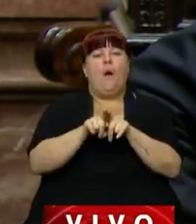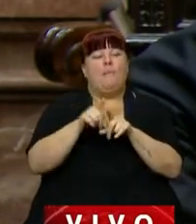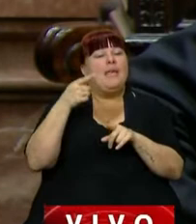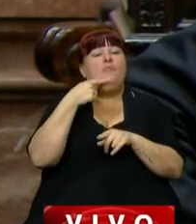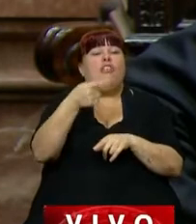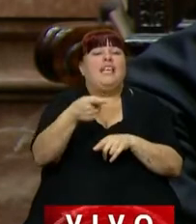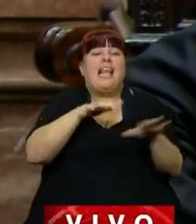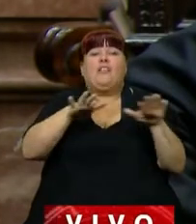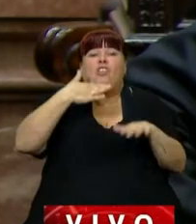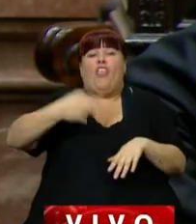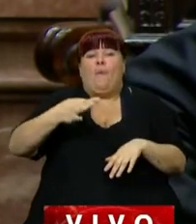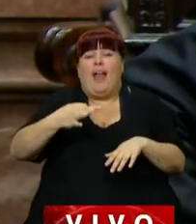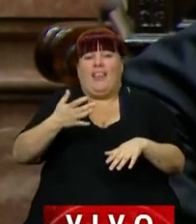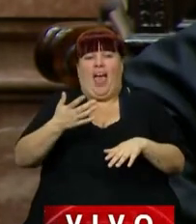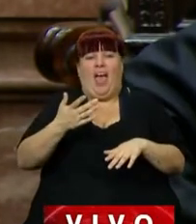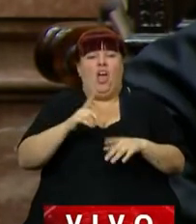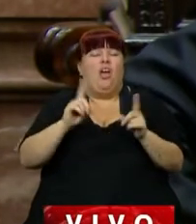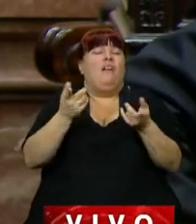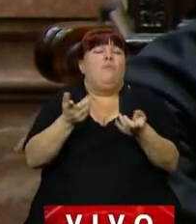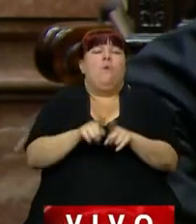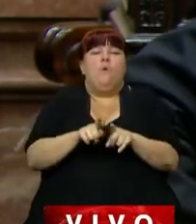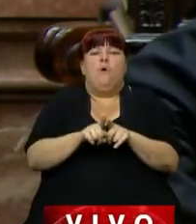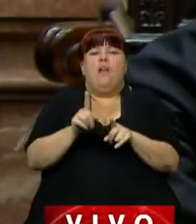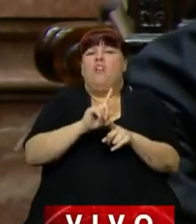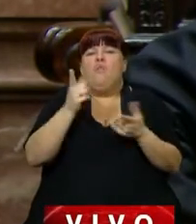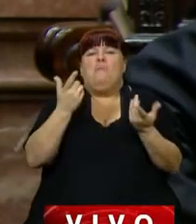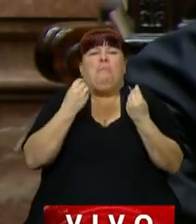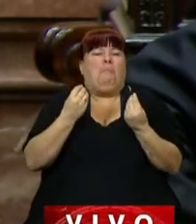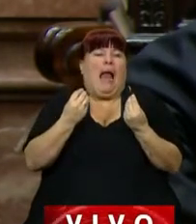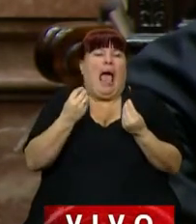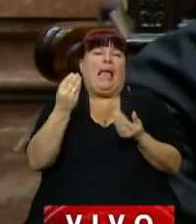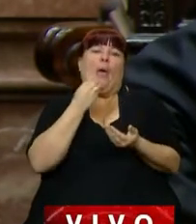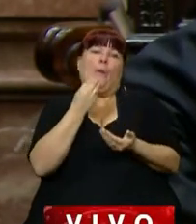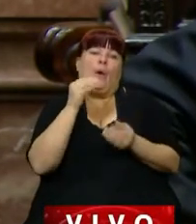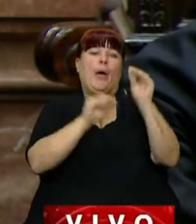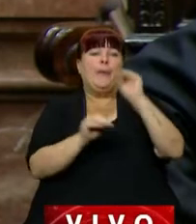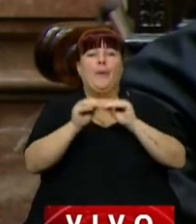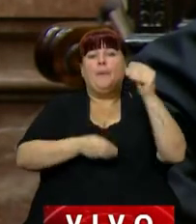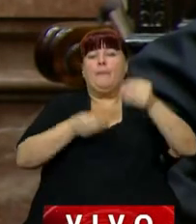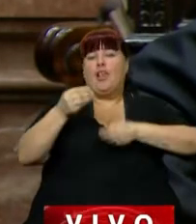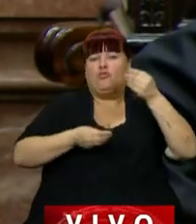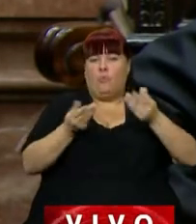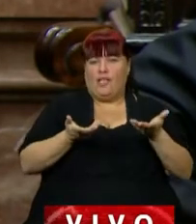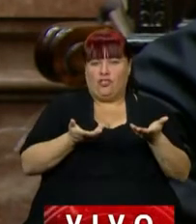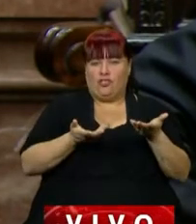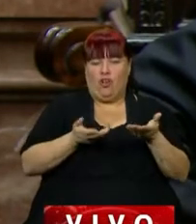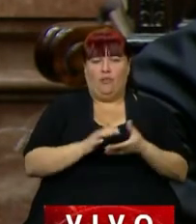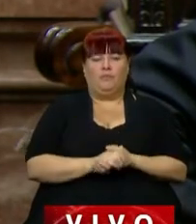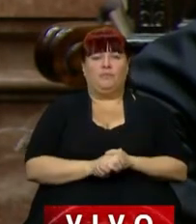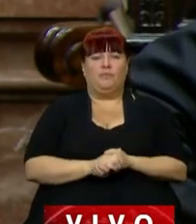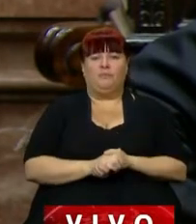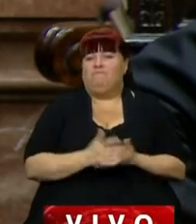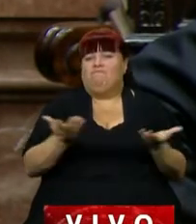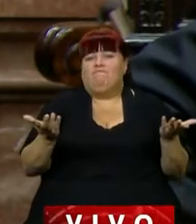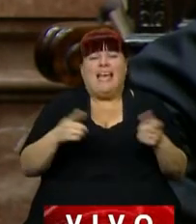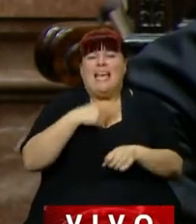que indica la realidad. No tiene sentido dibujar un presupuesto porque